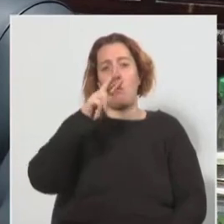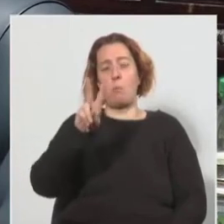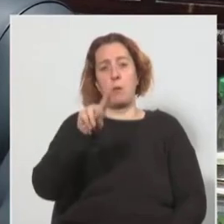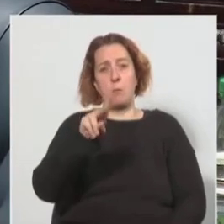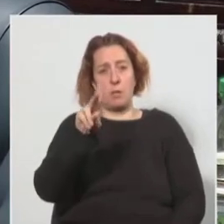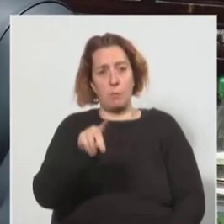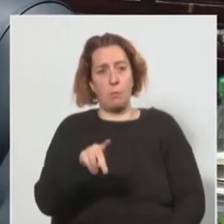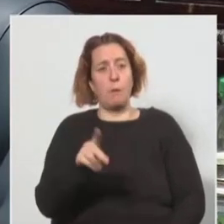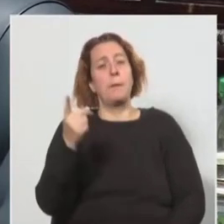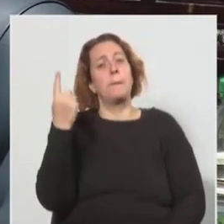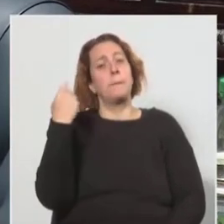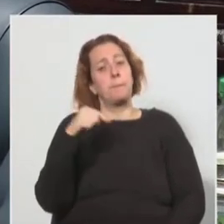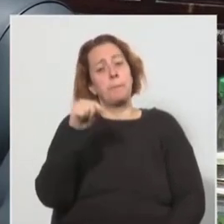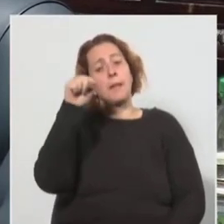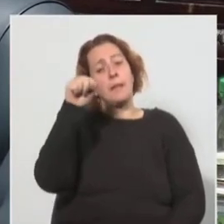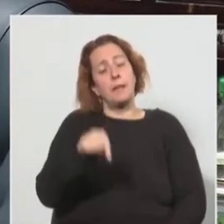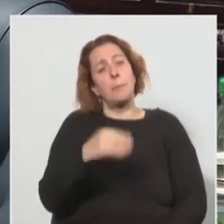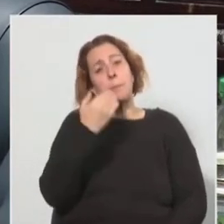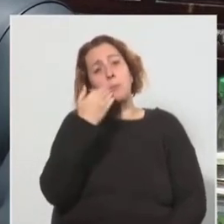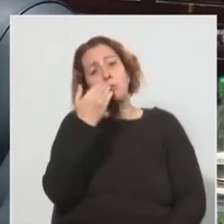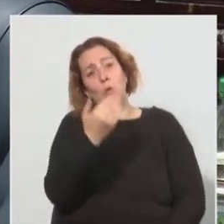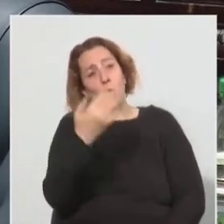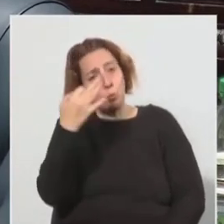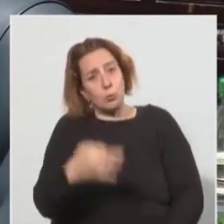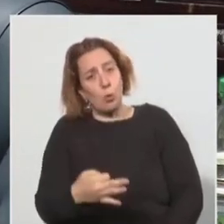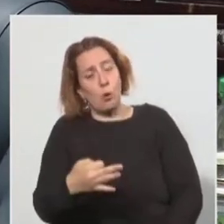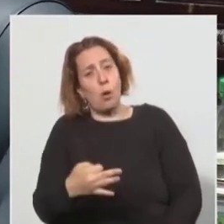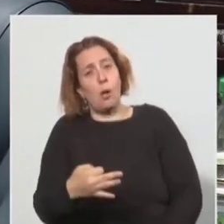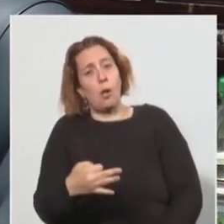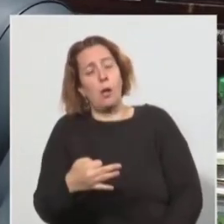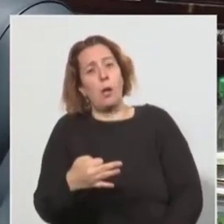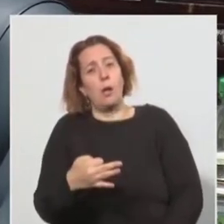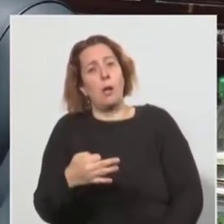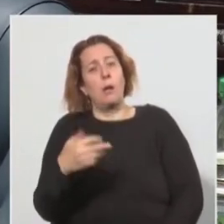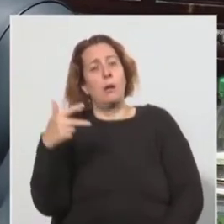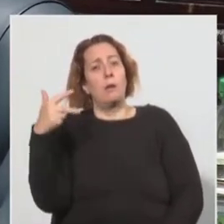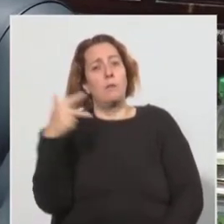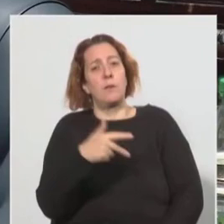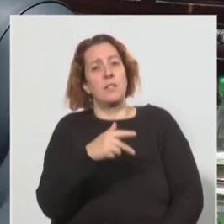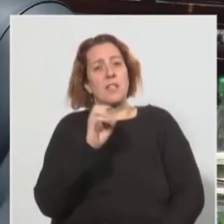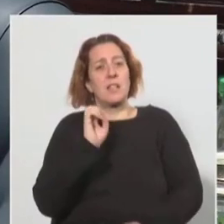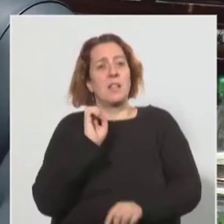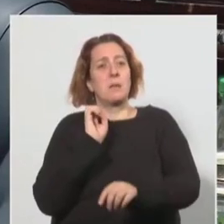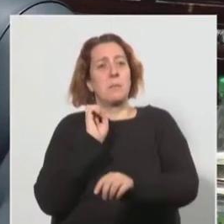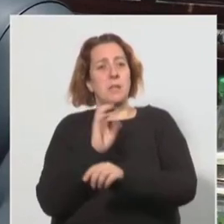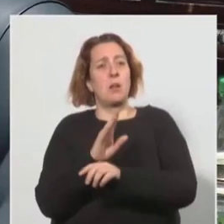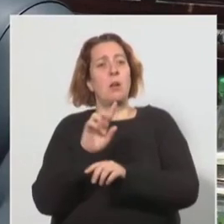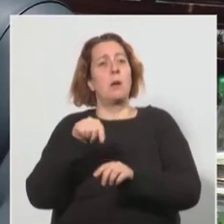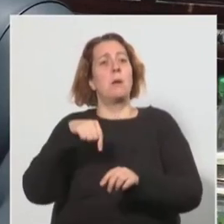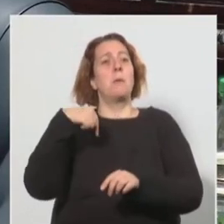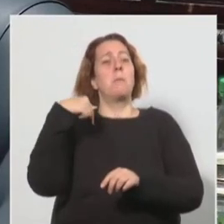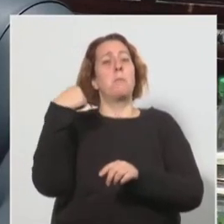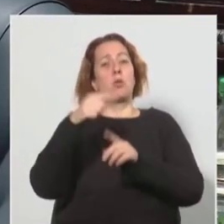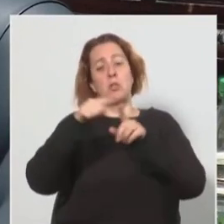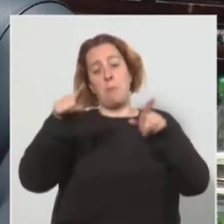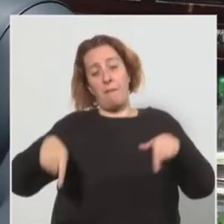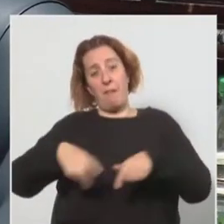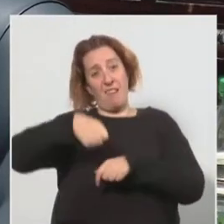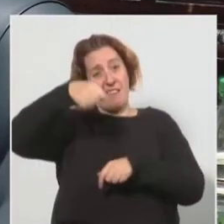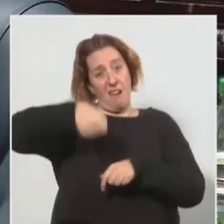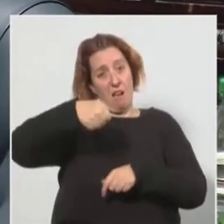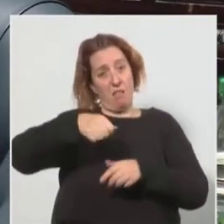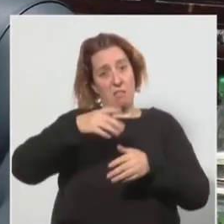2021 y en la que éste le consultó justamente sobre la fecha de envío de la próxima valija